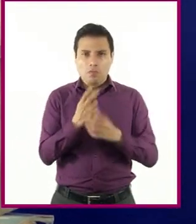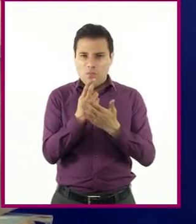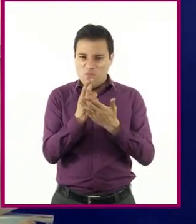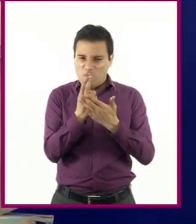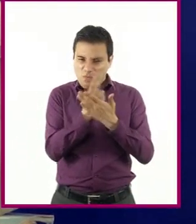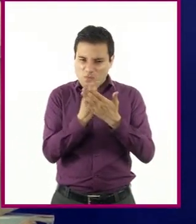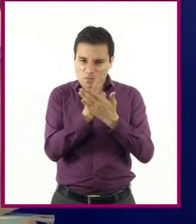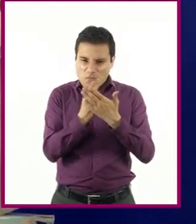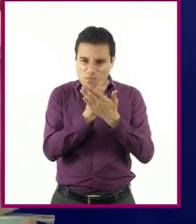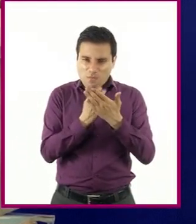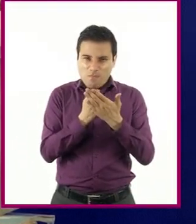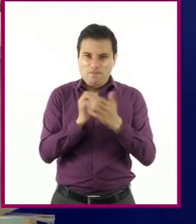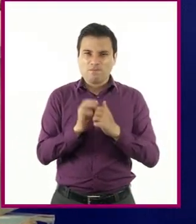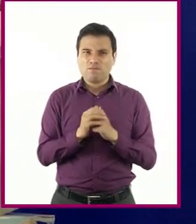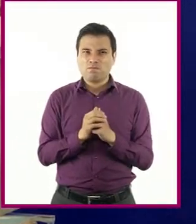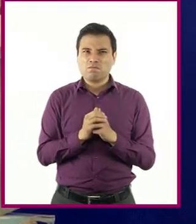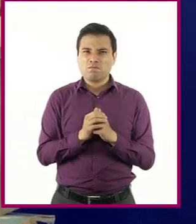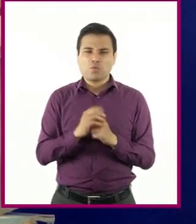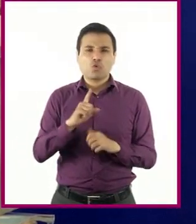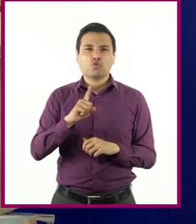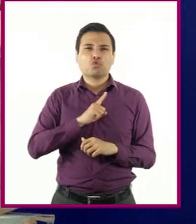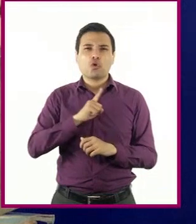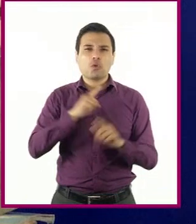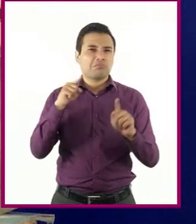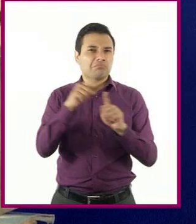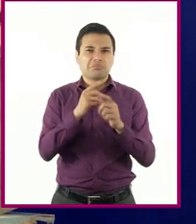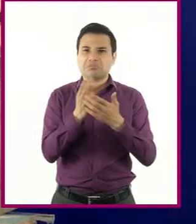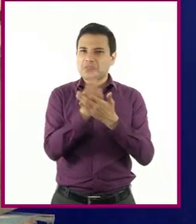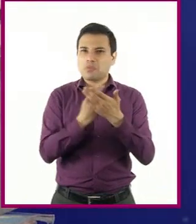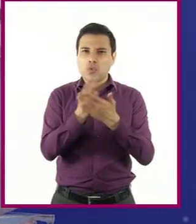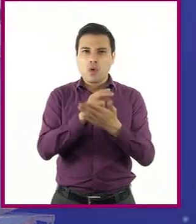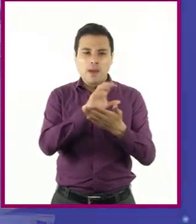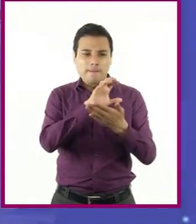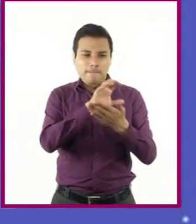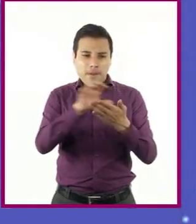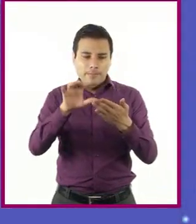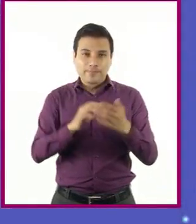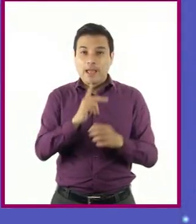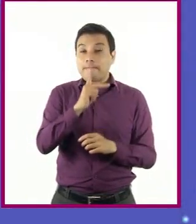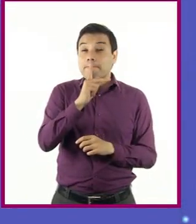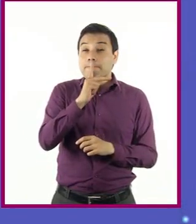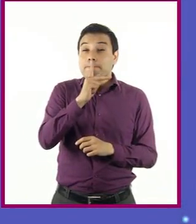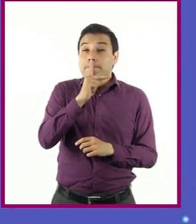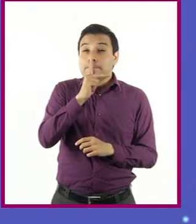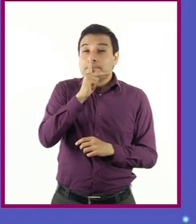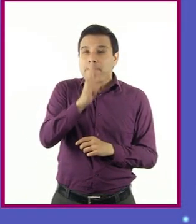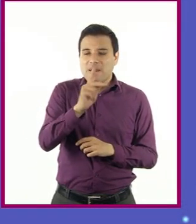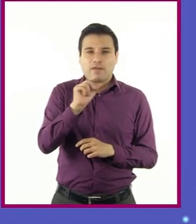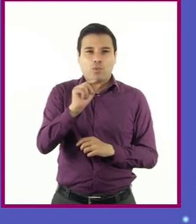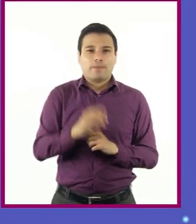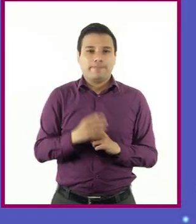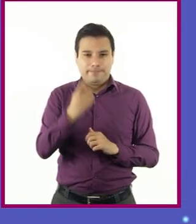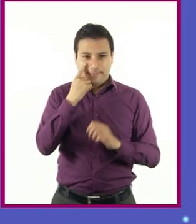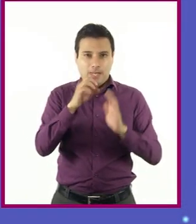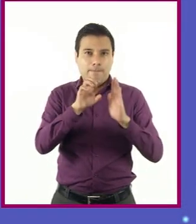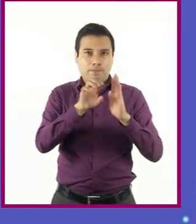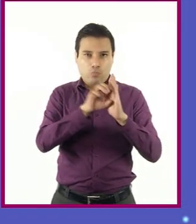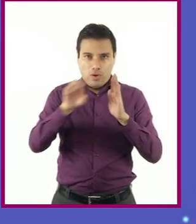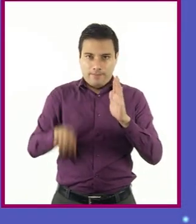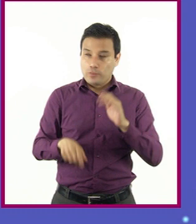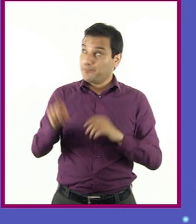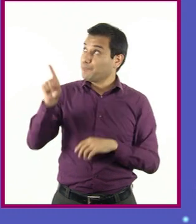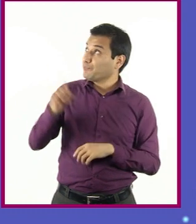experiencia que se dan el lujo de contar una historia completa con muy pocas palabras escritas. Por ejemplo, en solo 6